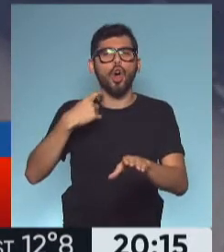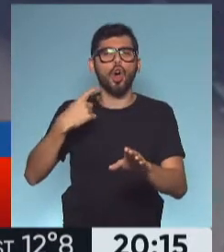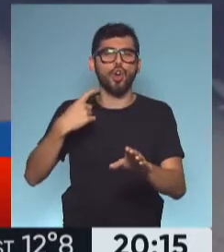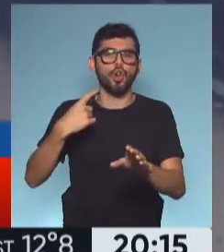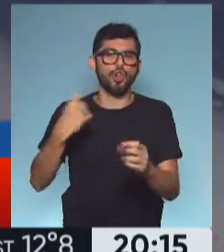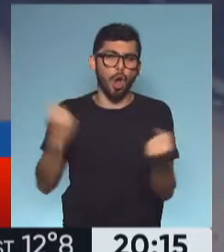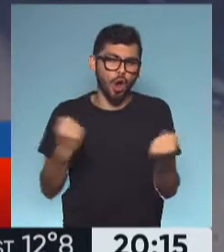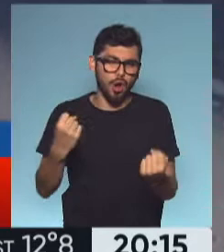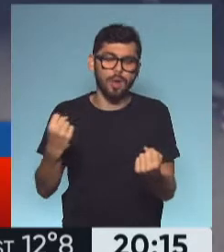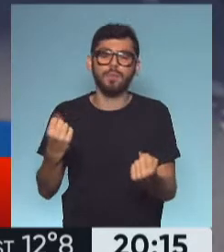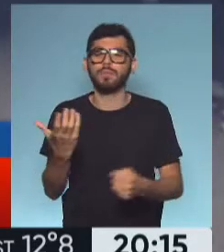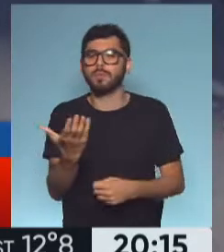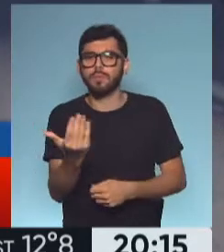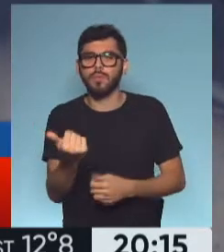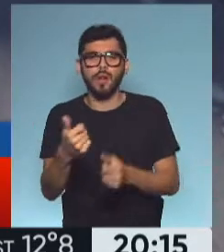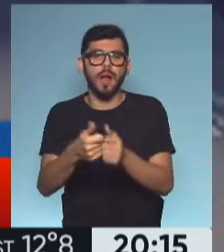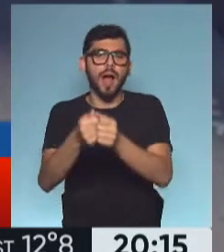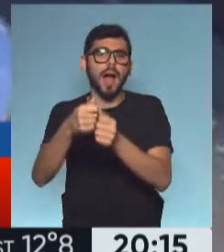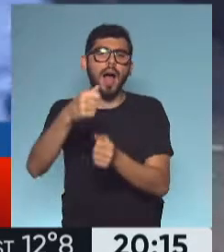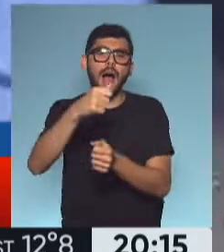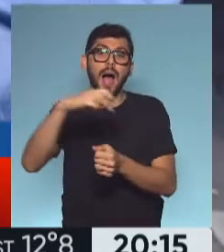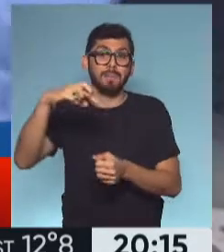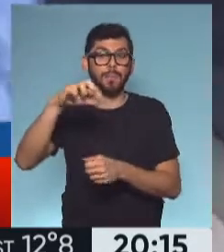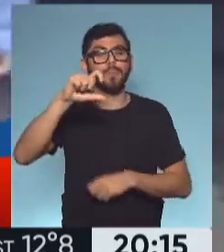solicita la aplicación Cuidar